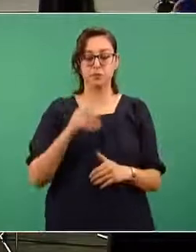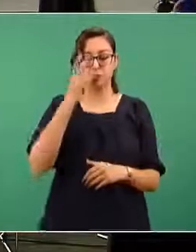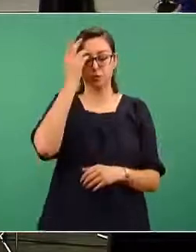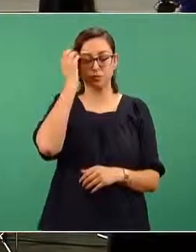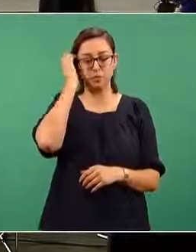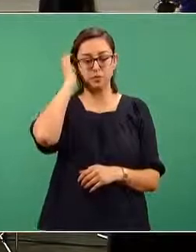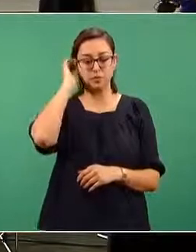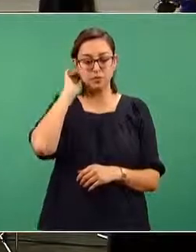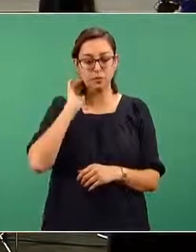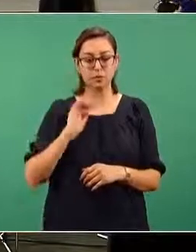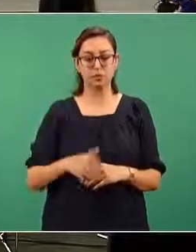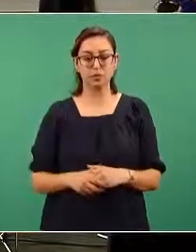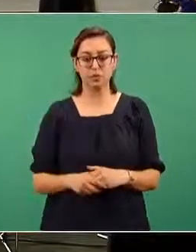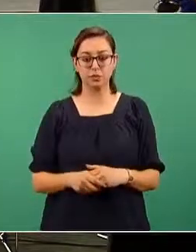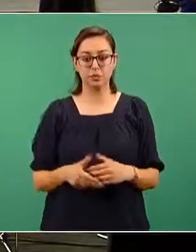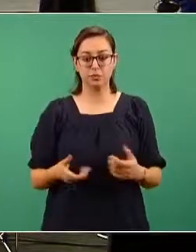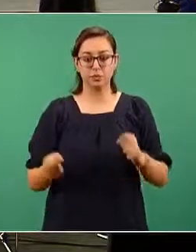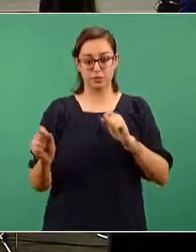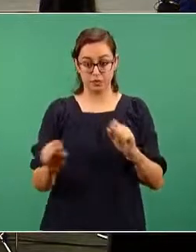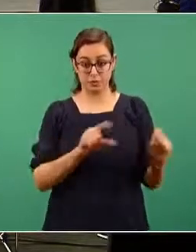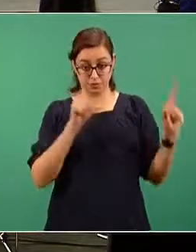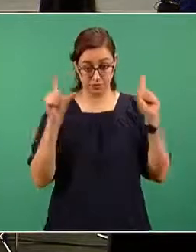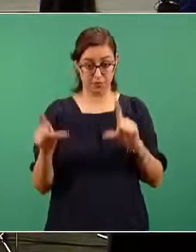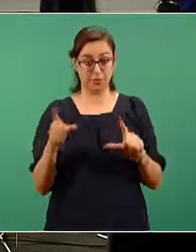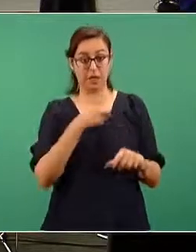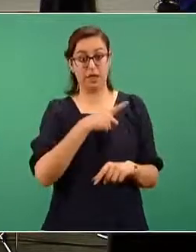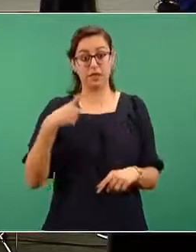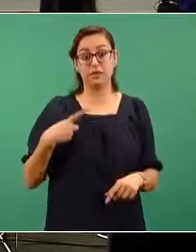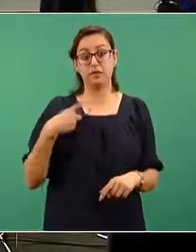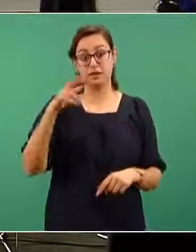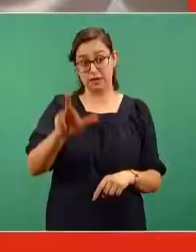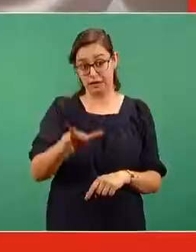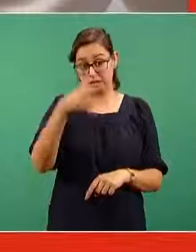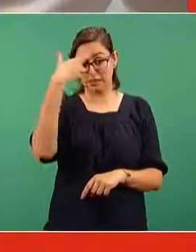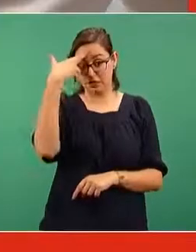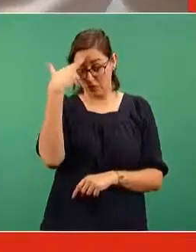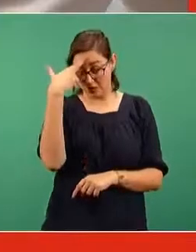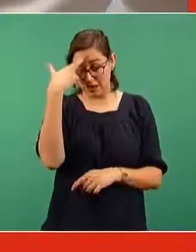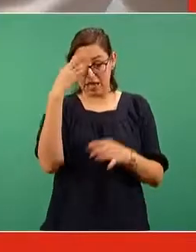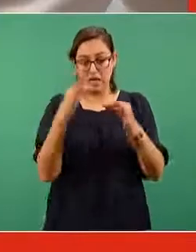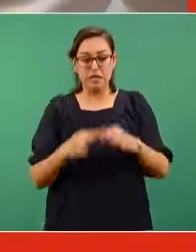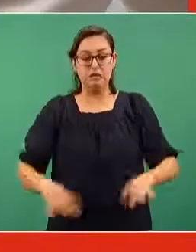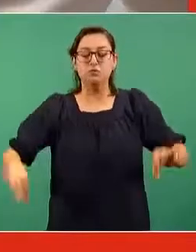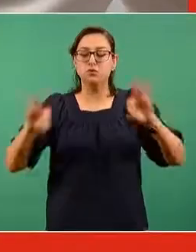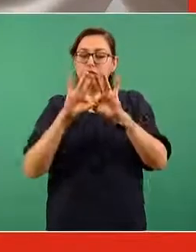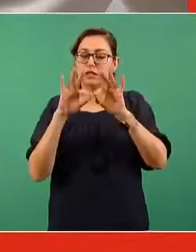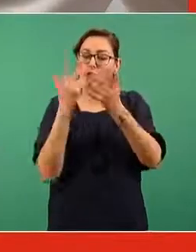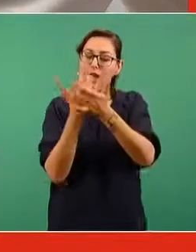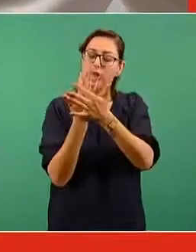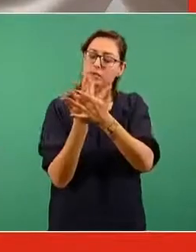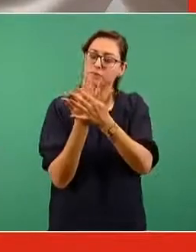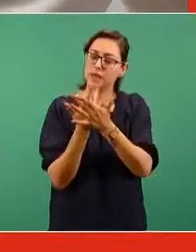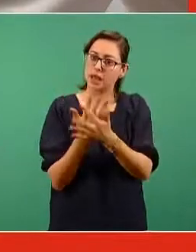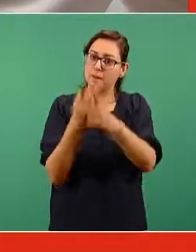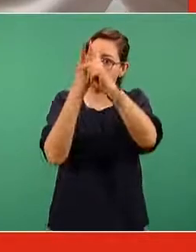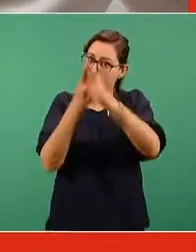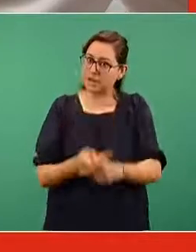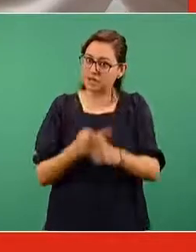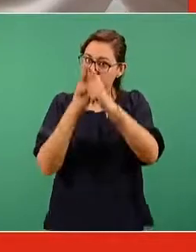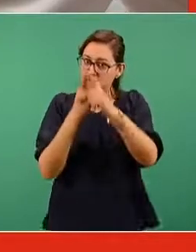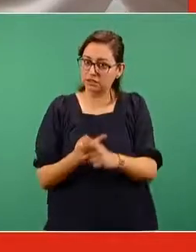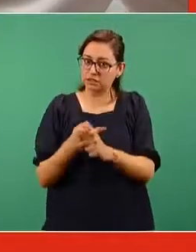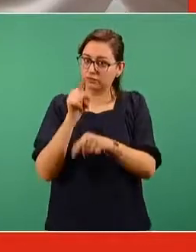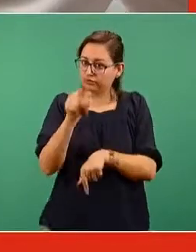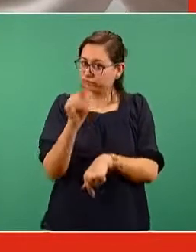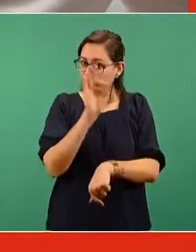penúltima diapositiva. Es para recordar la importancia de respetar su turno. Espera tu turno, por favor. Sabemos que todo